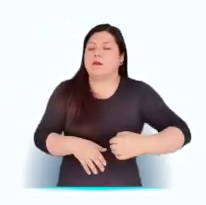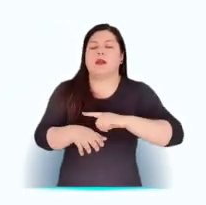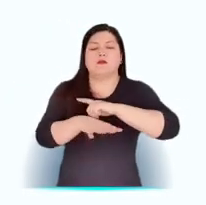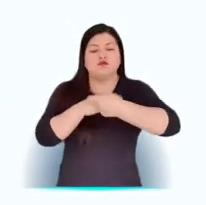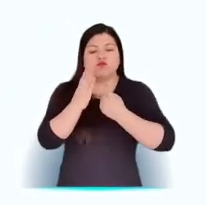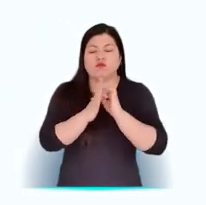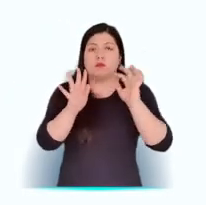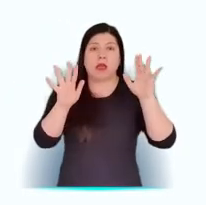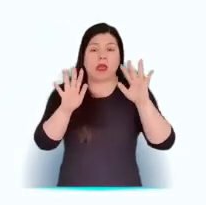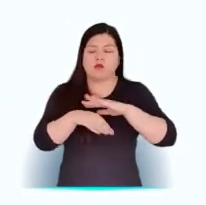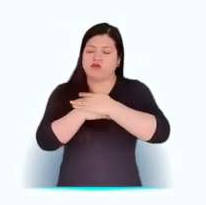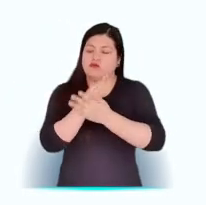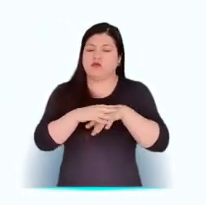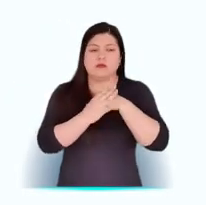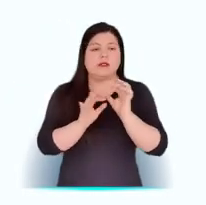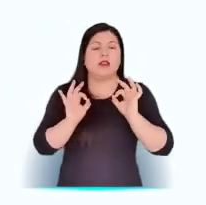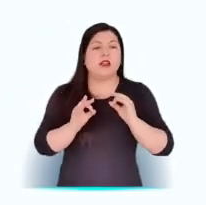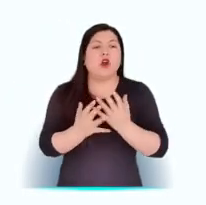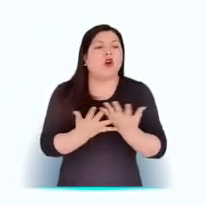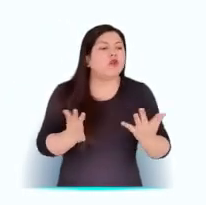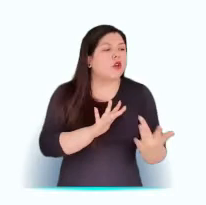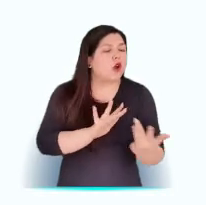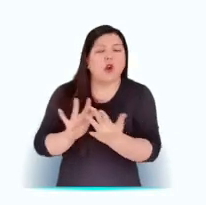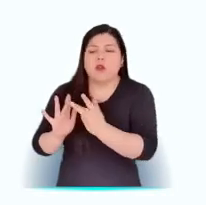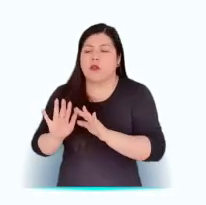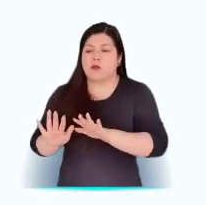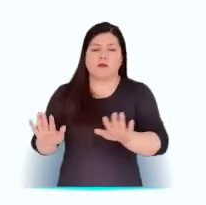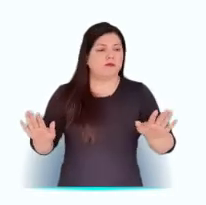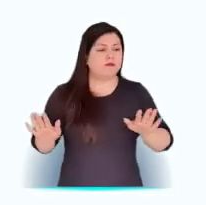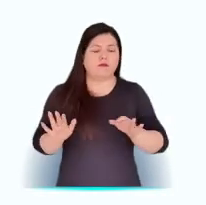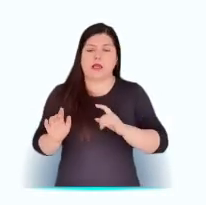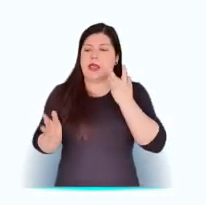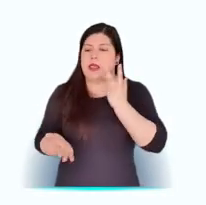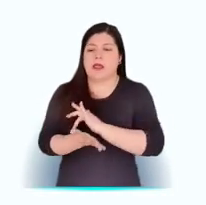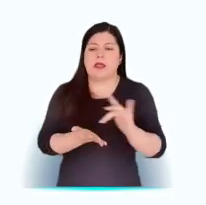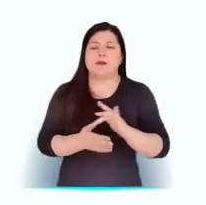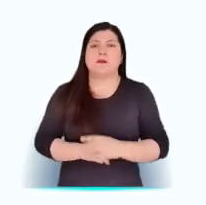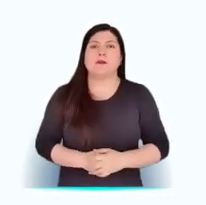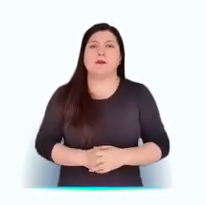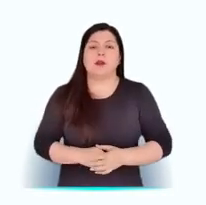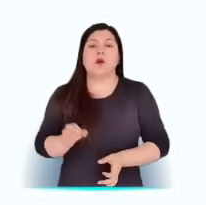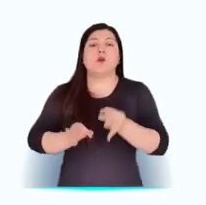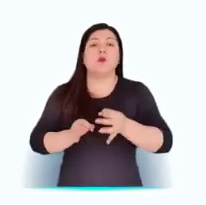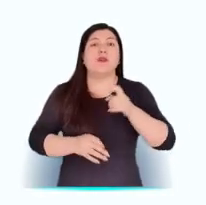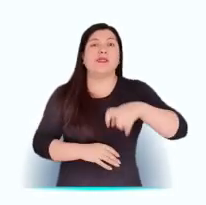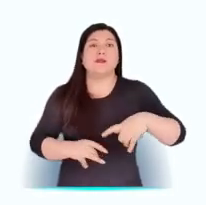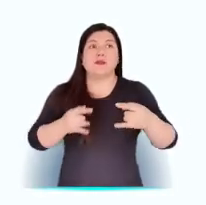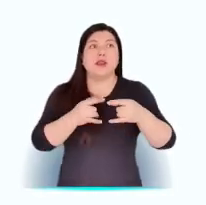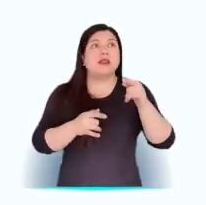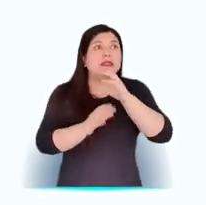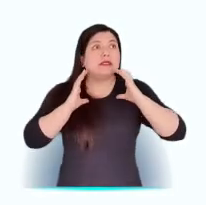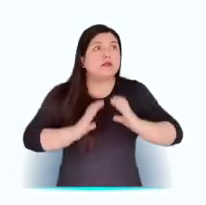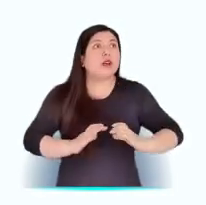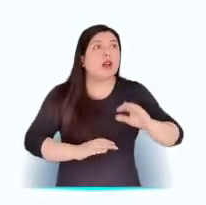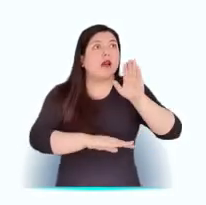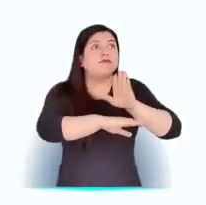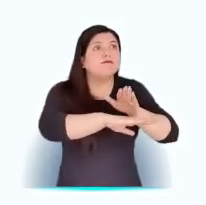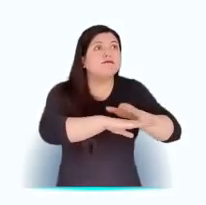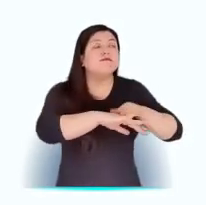mesa de votación. Durante el desarrollo de sus funciones, desinfectarán permanentemente sus manos y los elementos de contacto a su